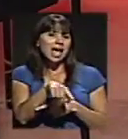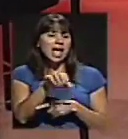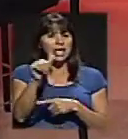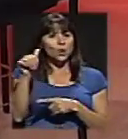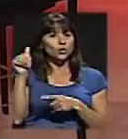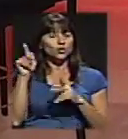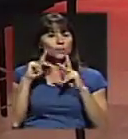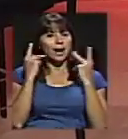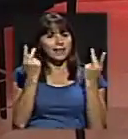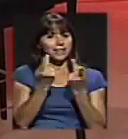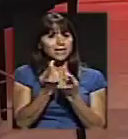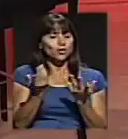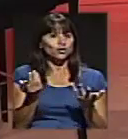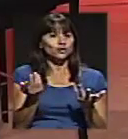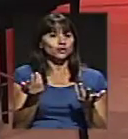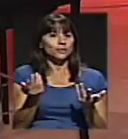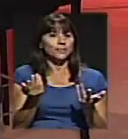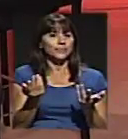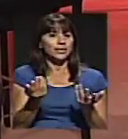partidos.